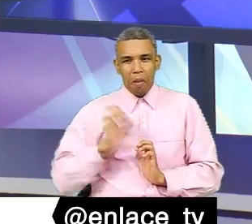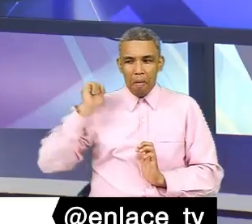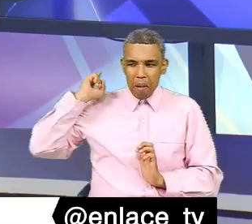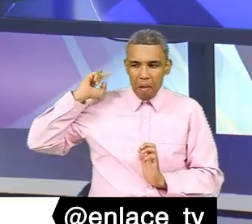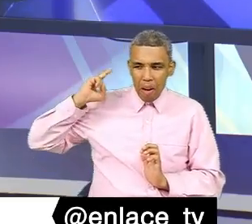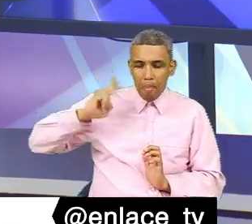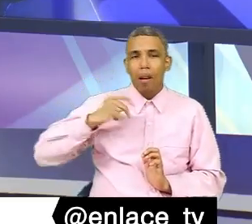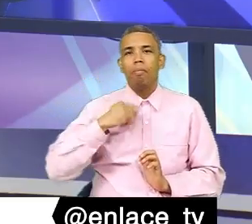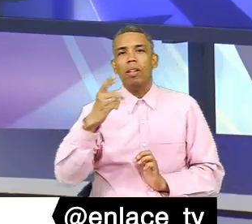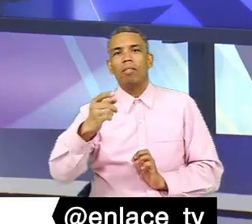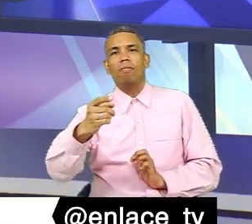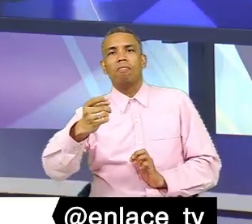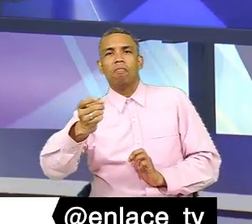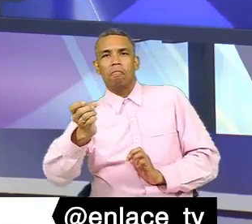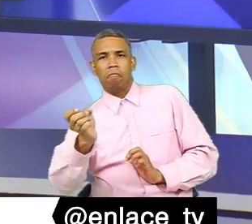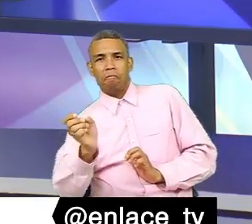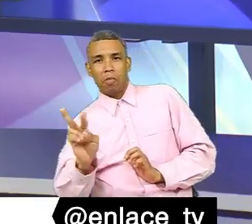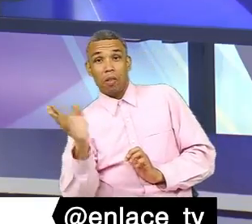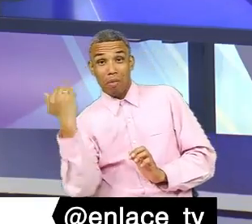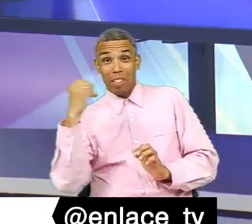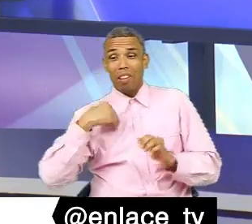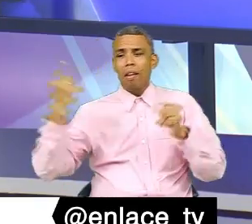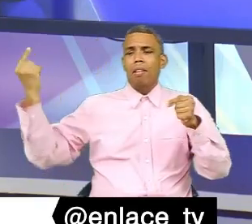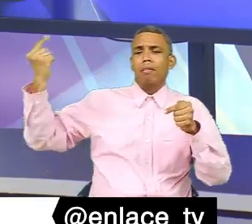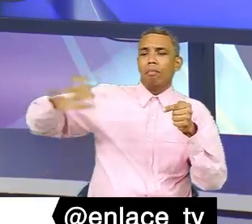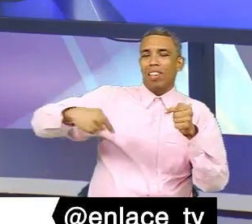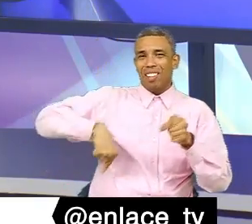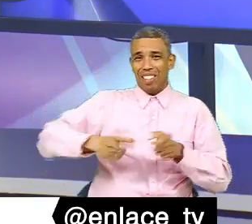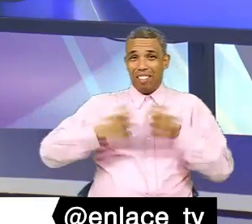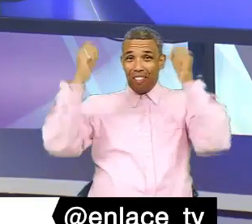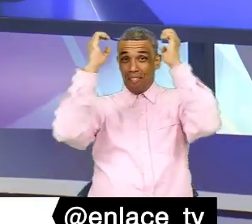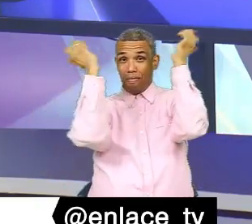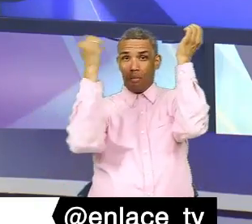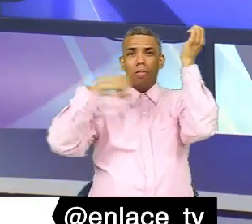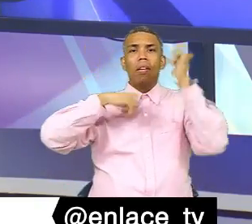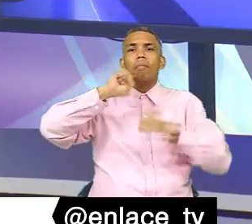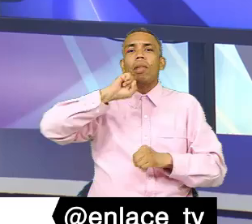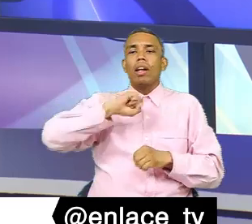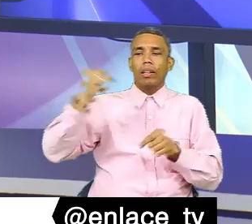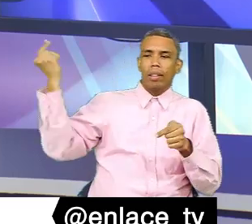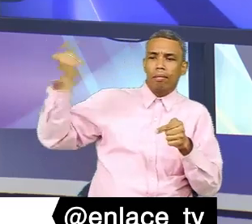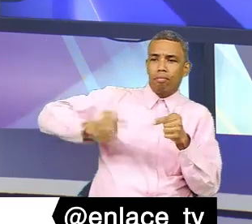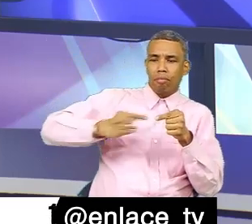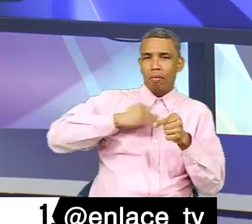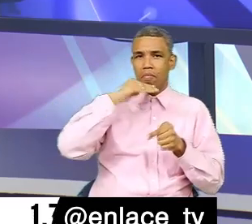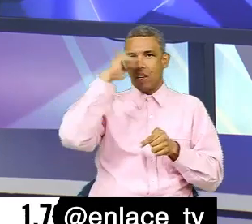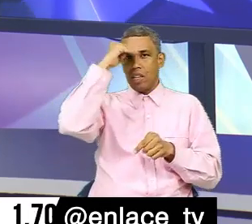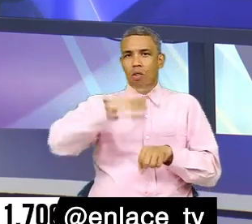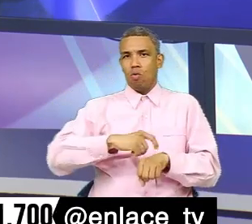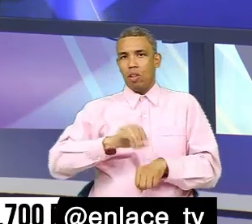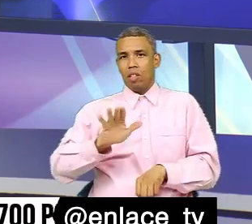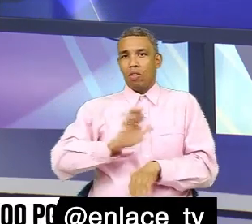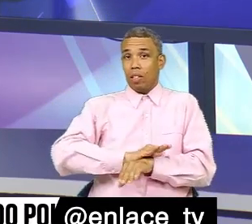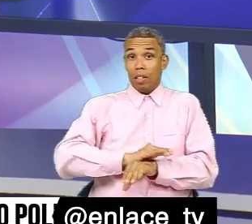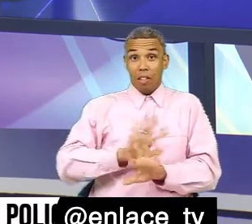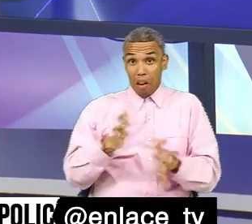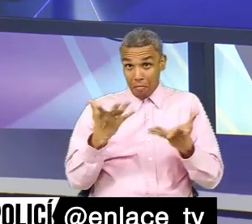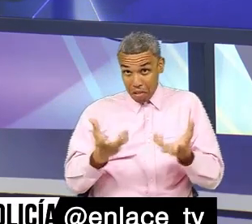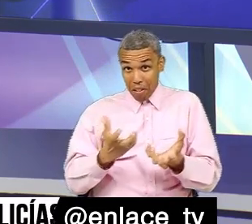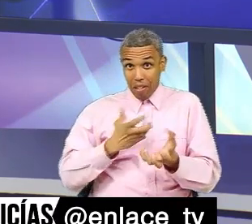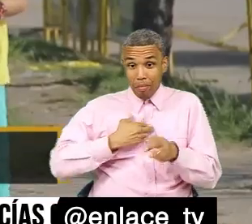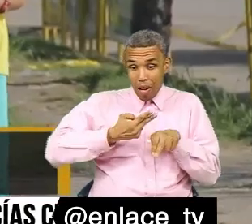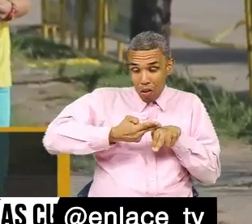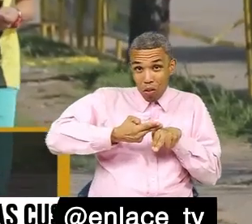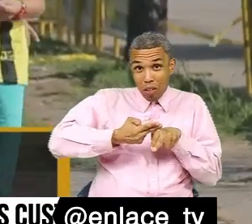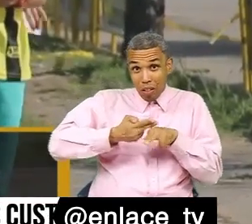Dimayor. Recibirá en casa al líder Deportivo Independiente Medellín a las 5 de la tarde. La boletería para este compromiso ya está a la venta.